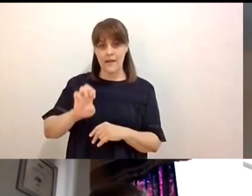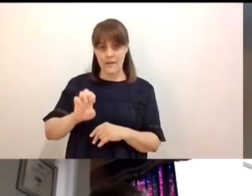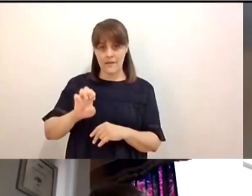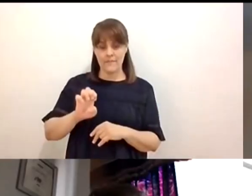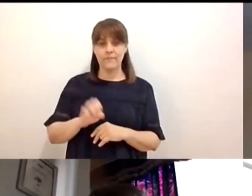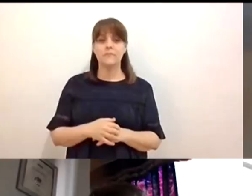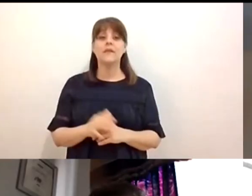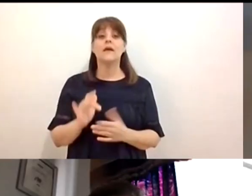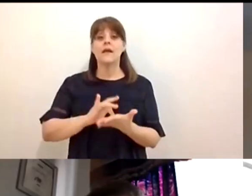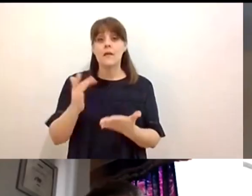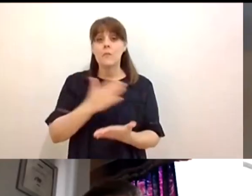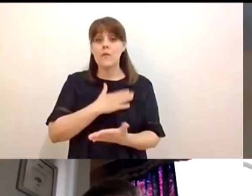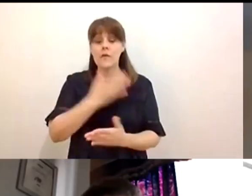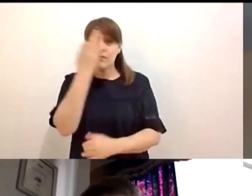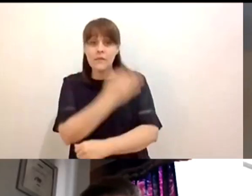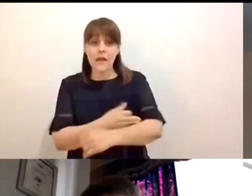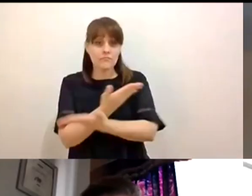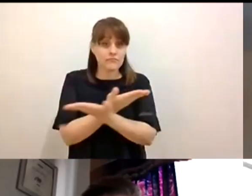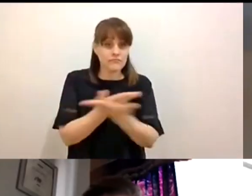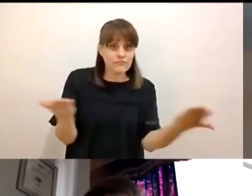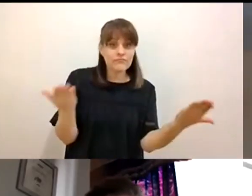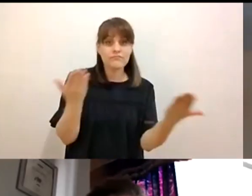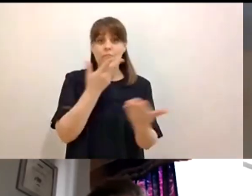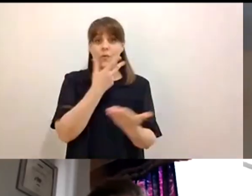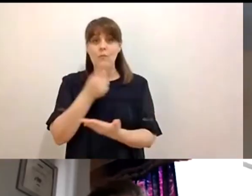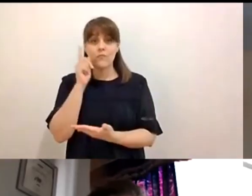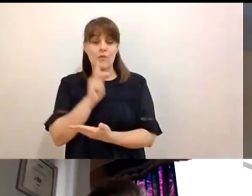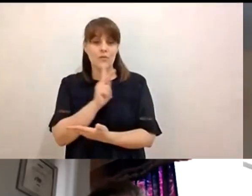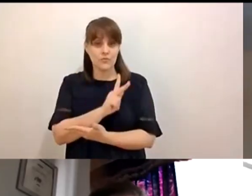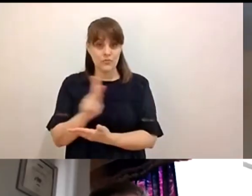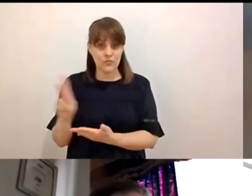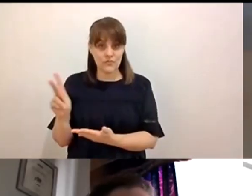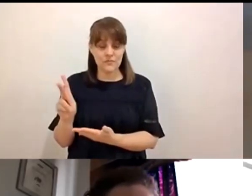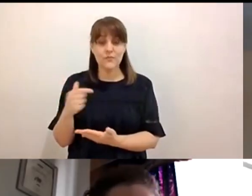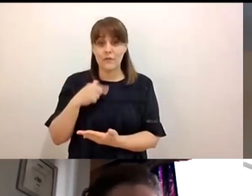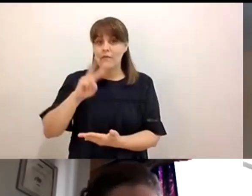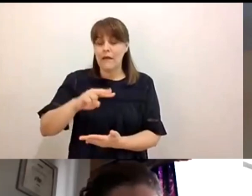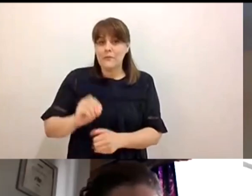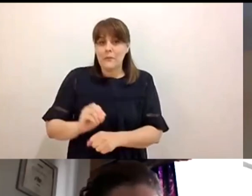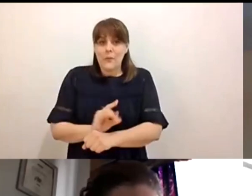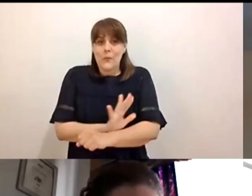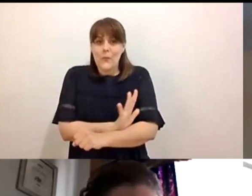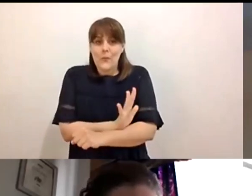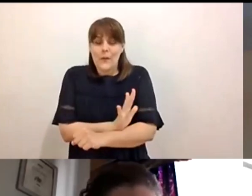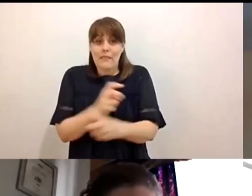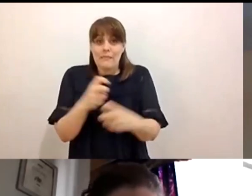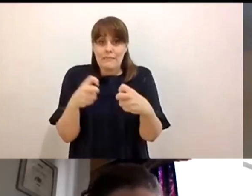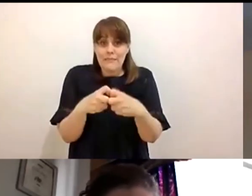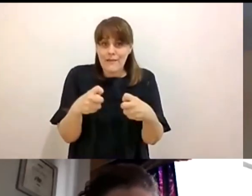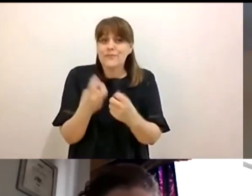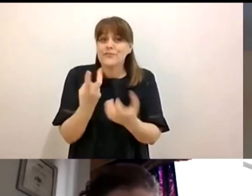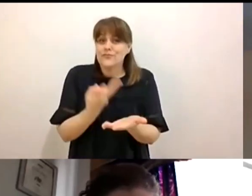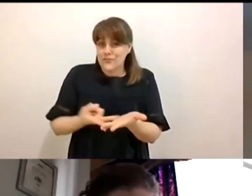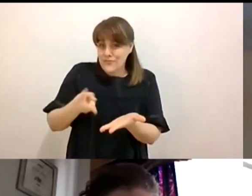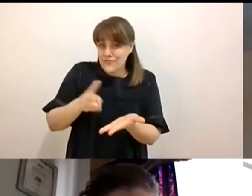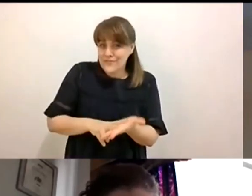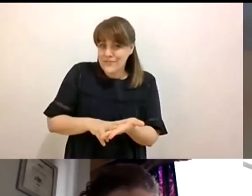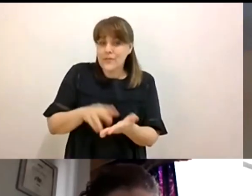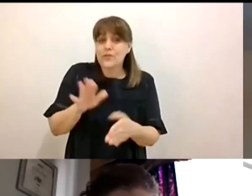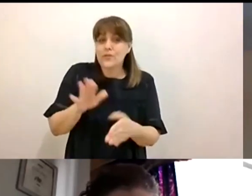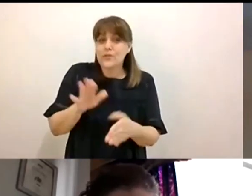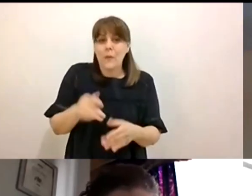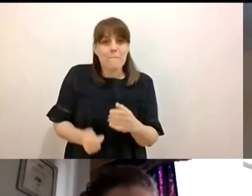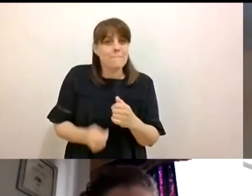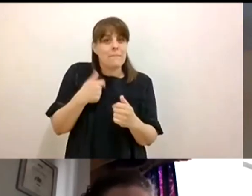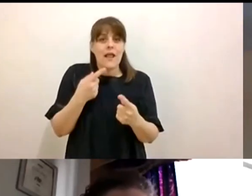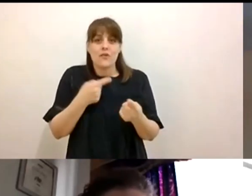muy buenas tardes a todas y a todos estoy emocionada y nerviosa porque es la primera vez que voy a ser moderadora en algo así